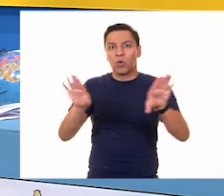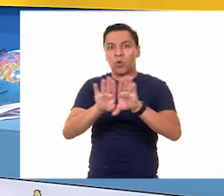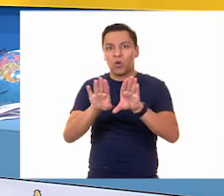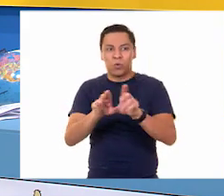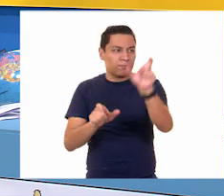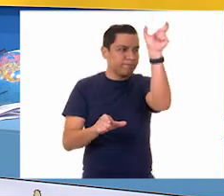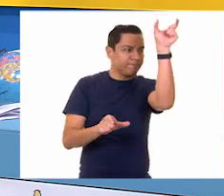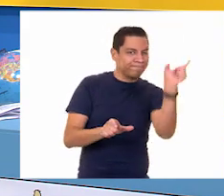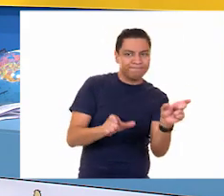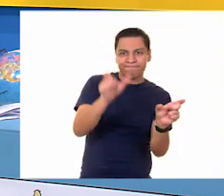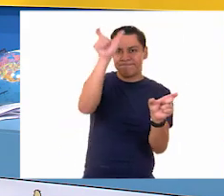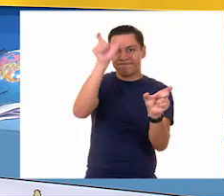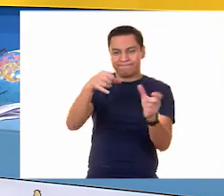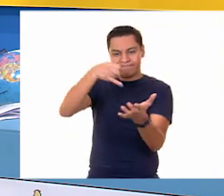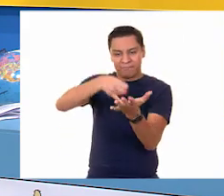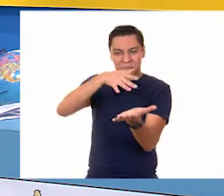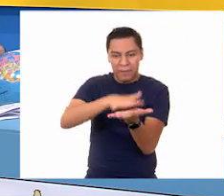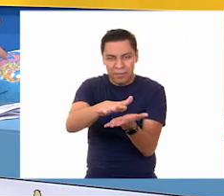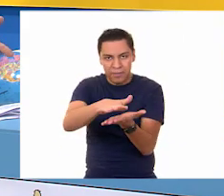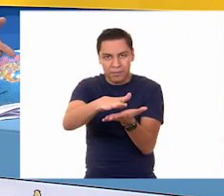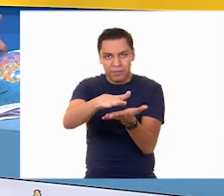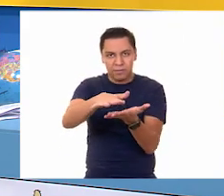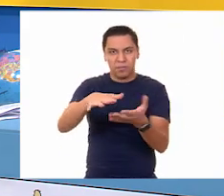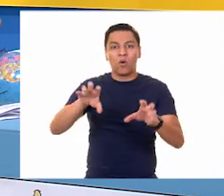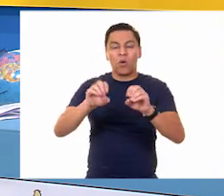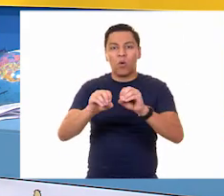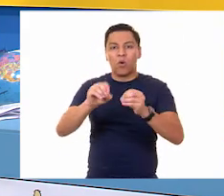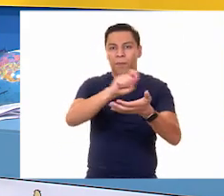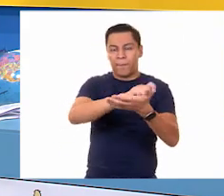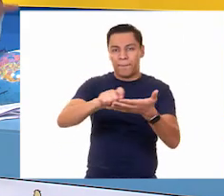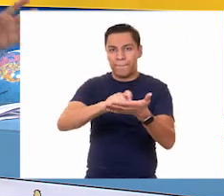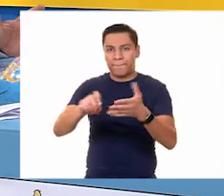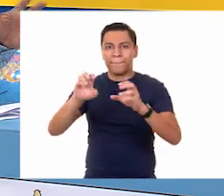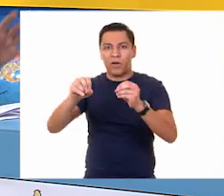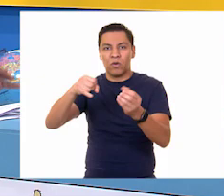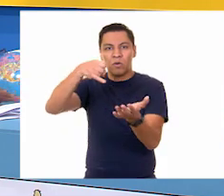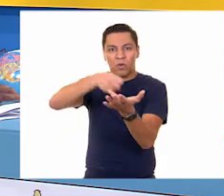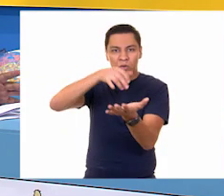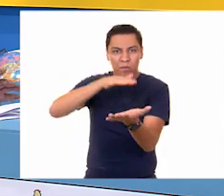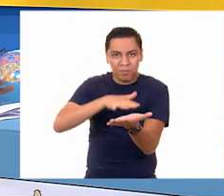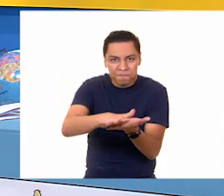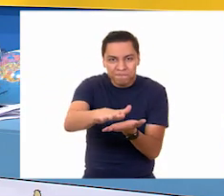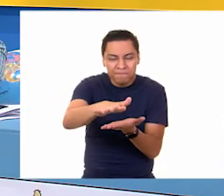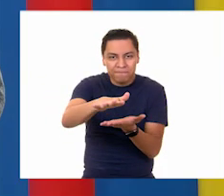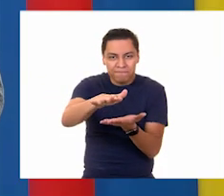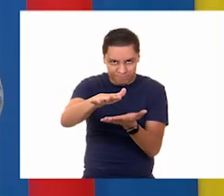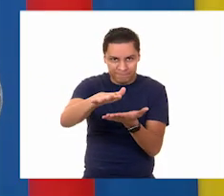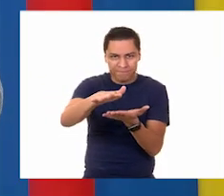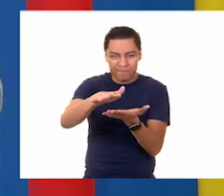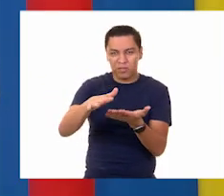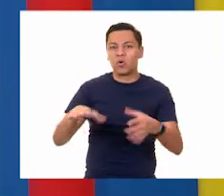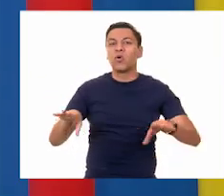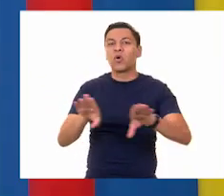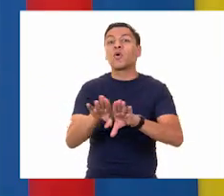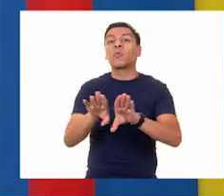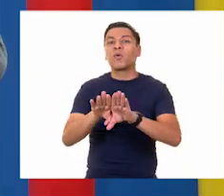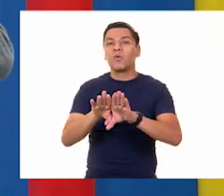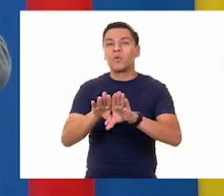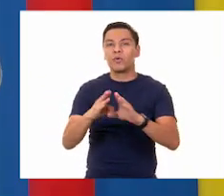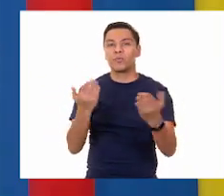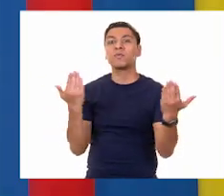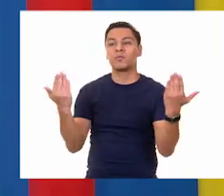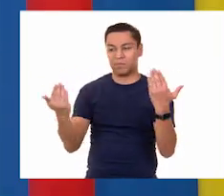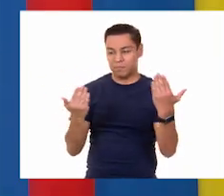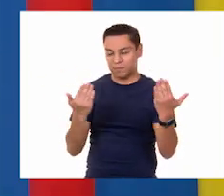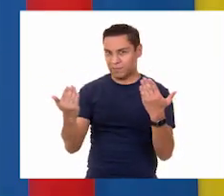a imprimir o a elaborar este mismo, ya sea manualmente o a través de una impresora. Ok, perfecto. Recuerden